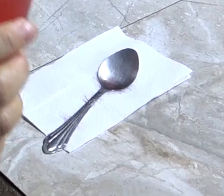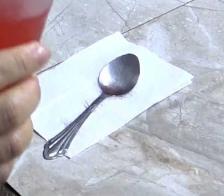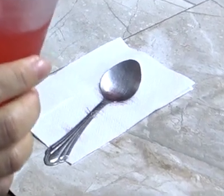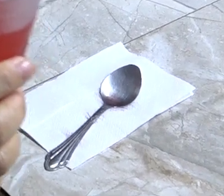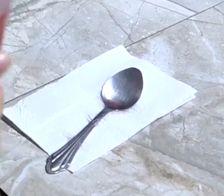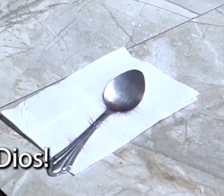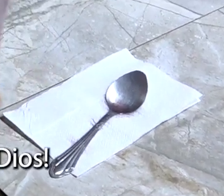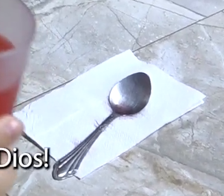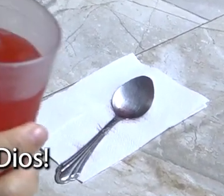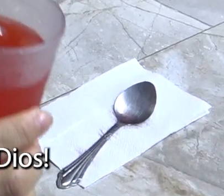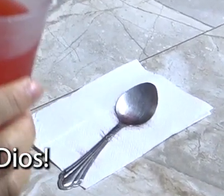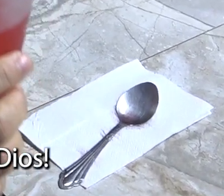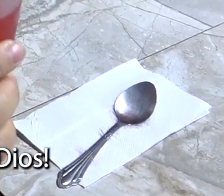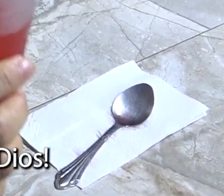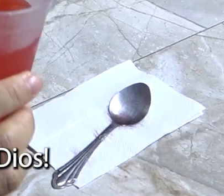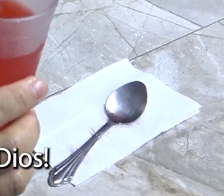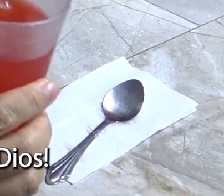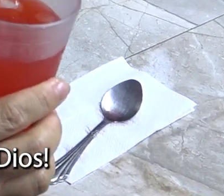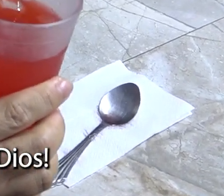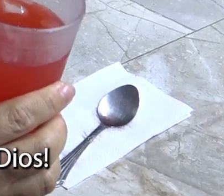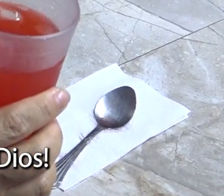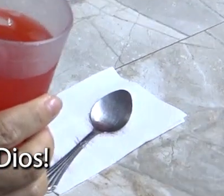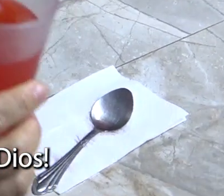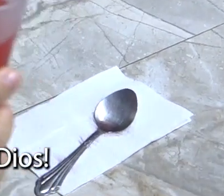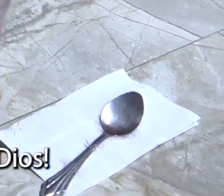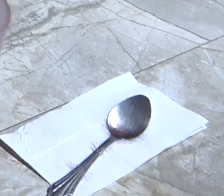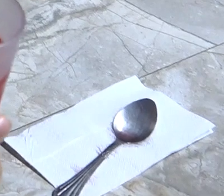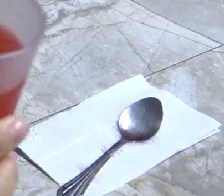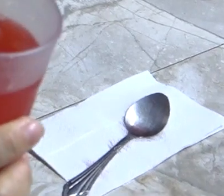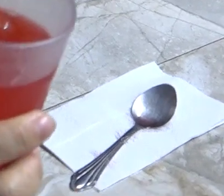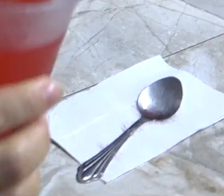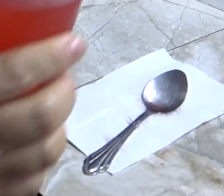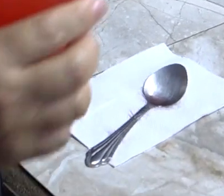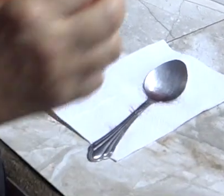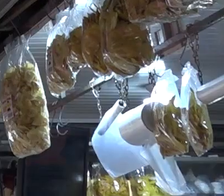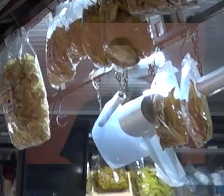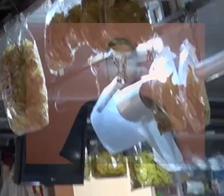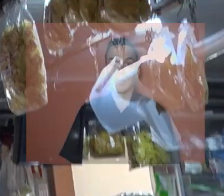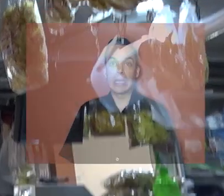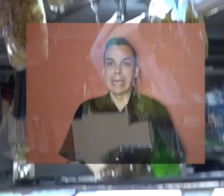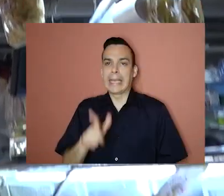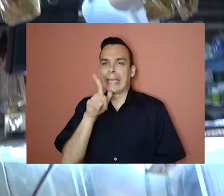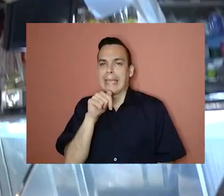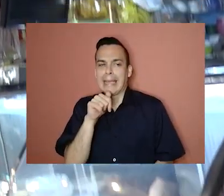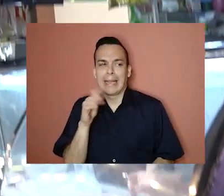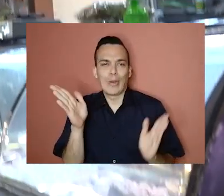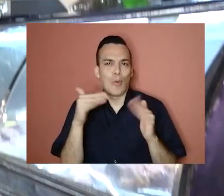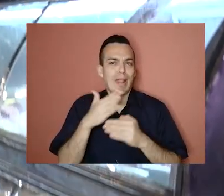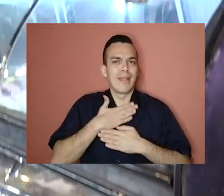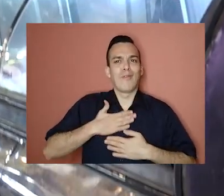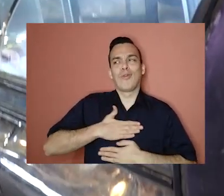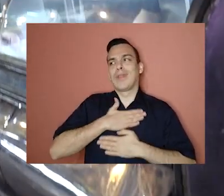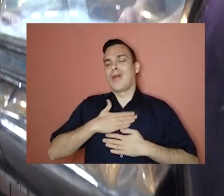Pues recomendado las empanadas, las tortas, las sopas mondongo, por Dios. No, no, tiene que venir. ¿Quién no ha disfrutado las